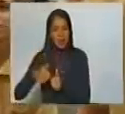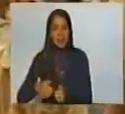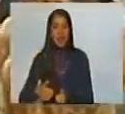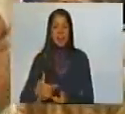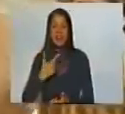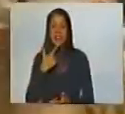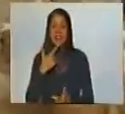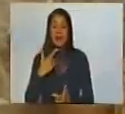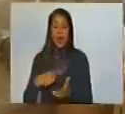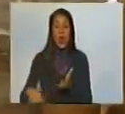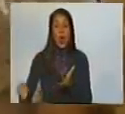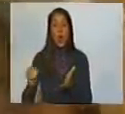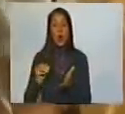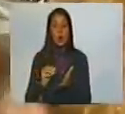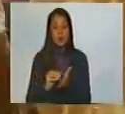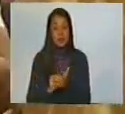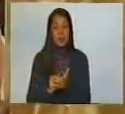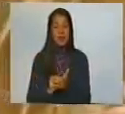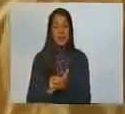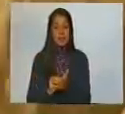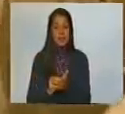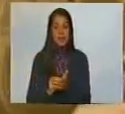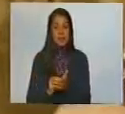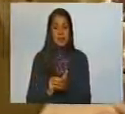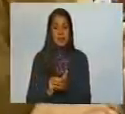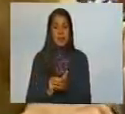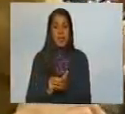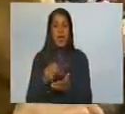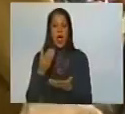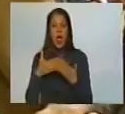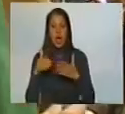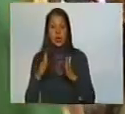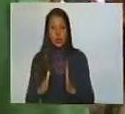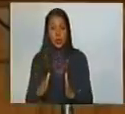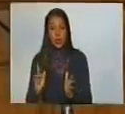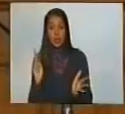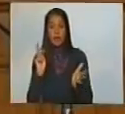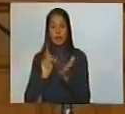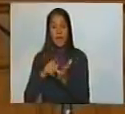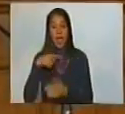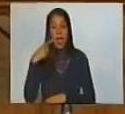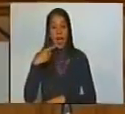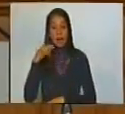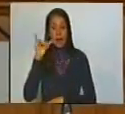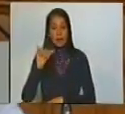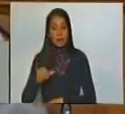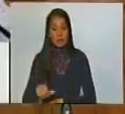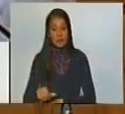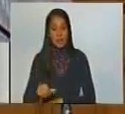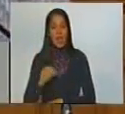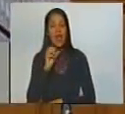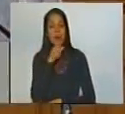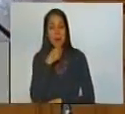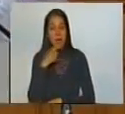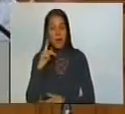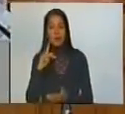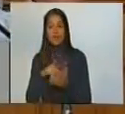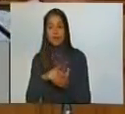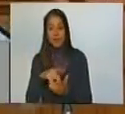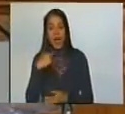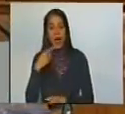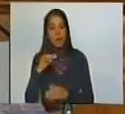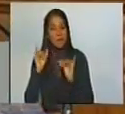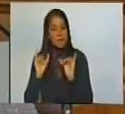ratificando lo que dijeron todas estas jóvenes y la juventud acumulada, yo quiero señalar